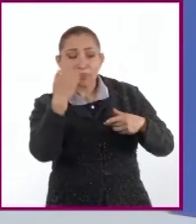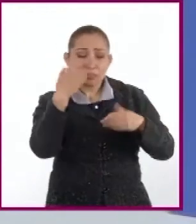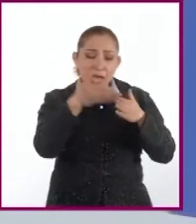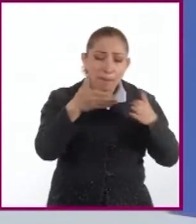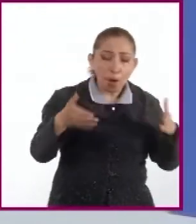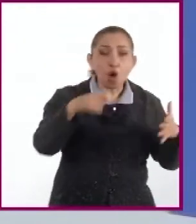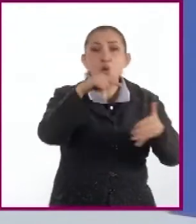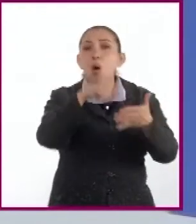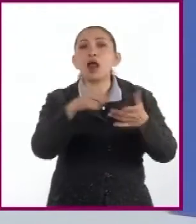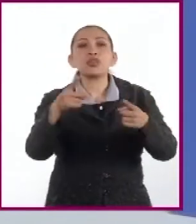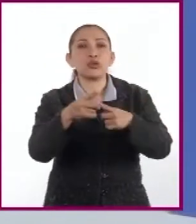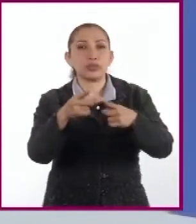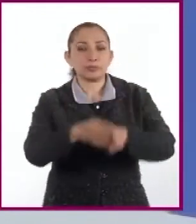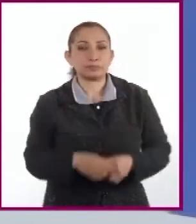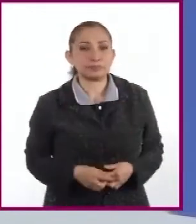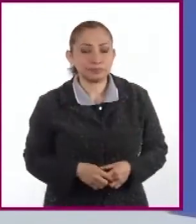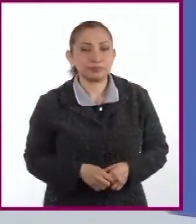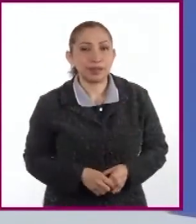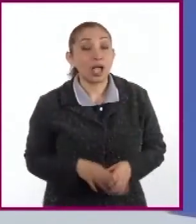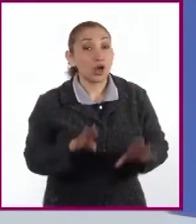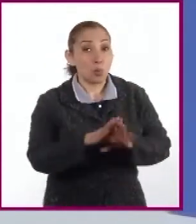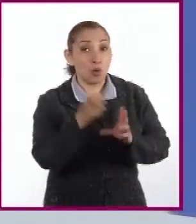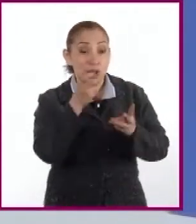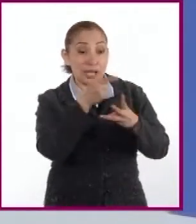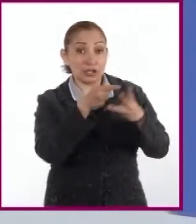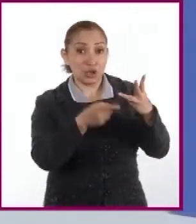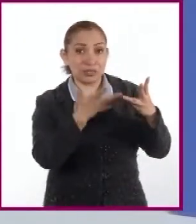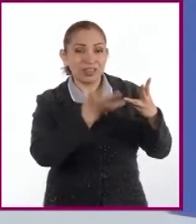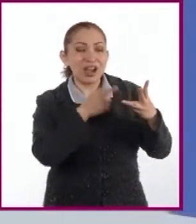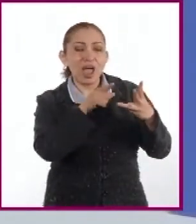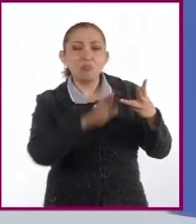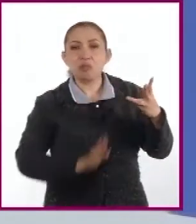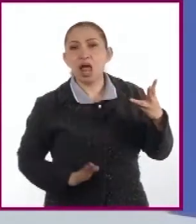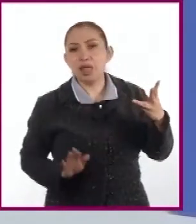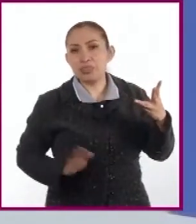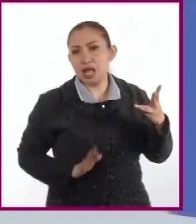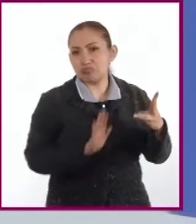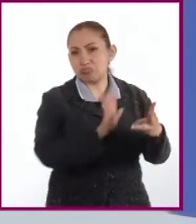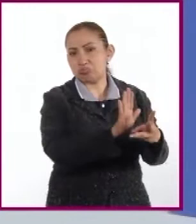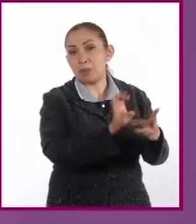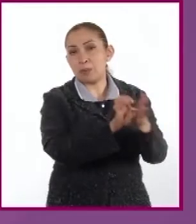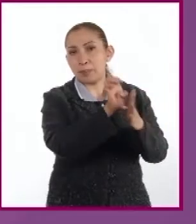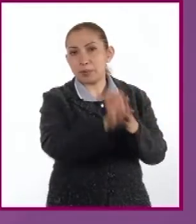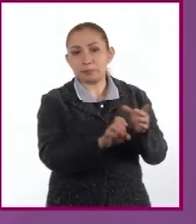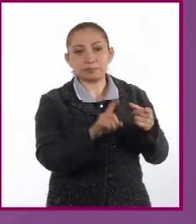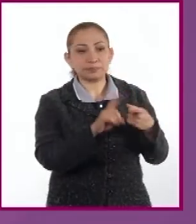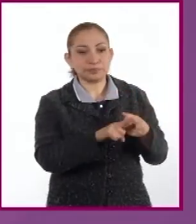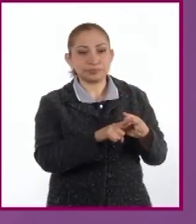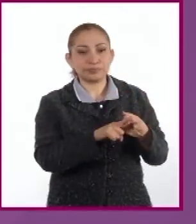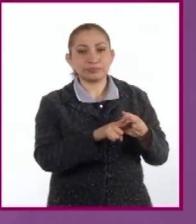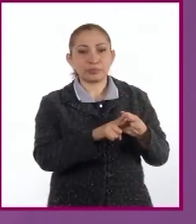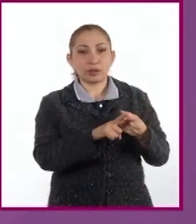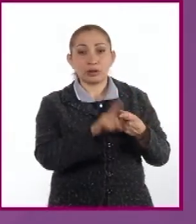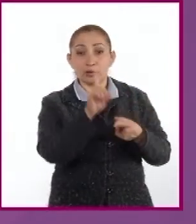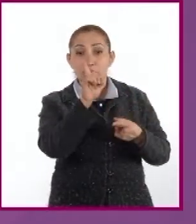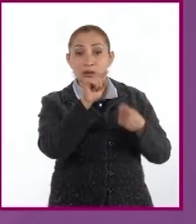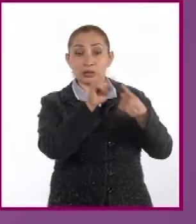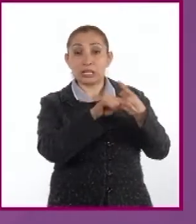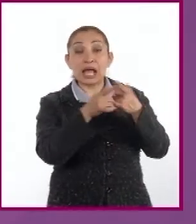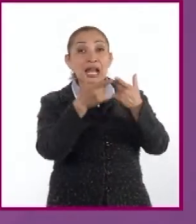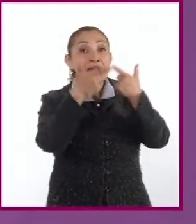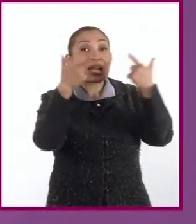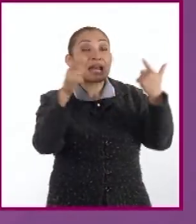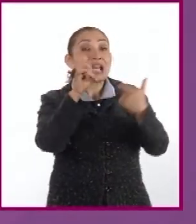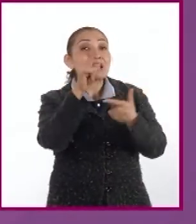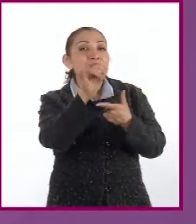y lugar determinados, y como tal tiene ciertas características como son: 1. Las